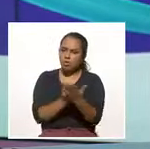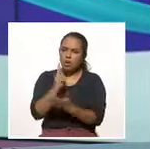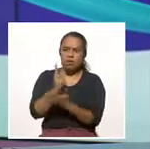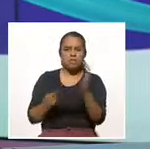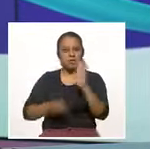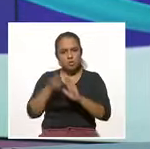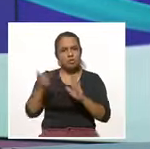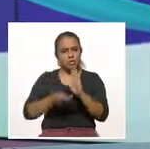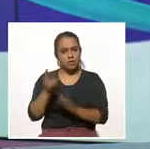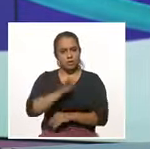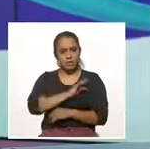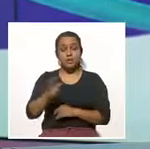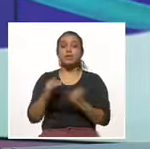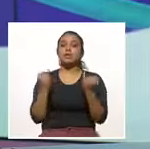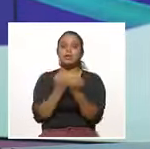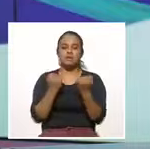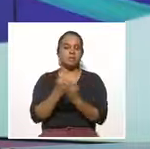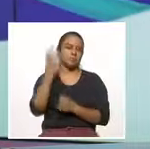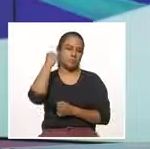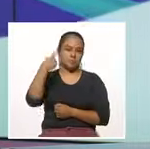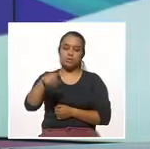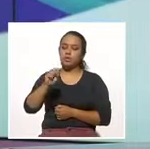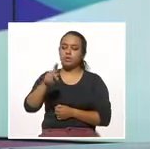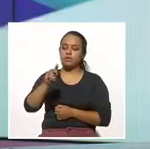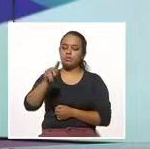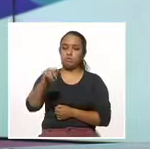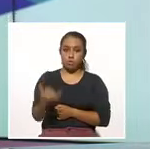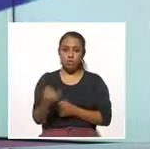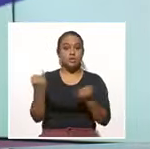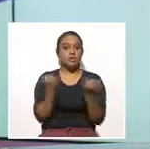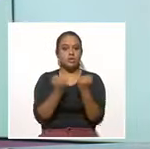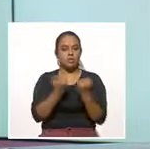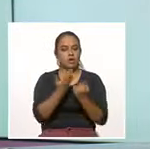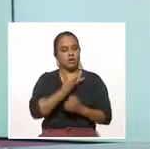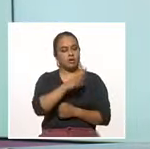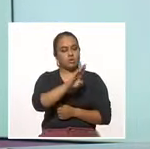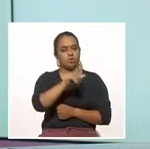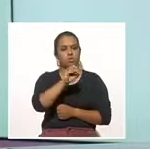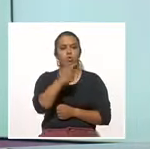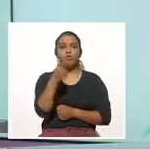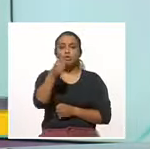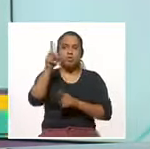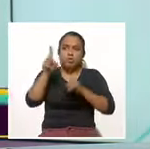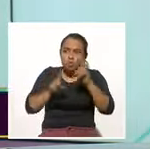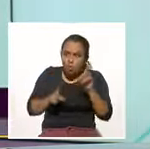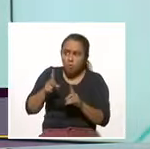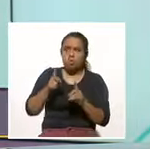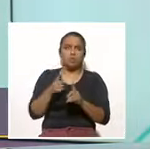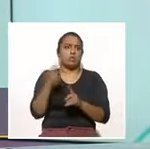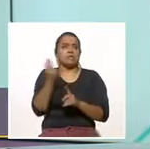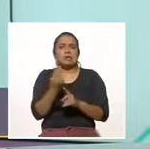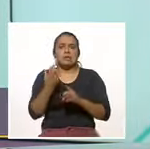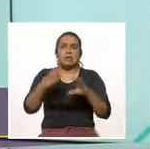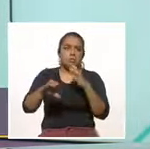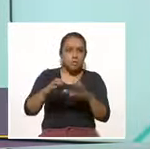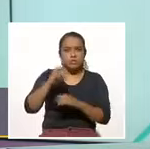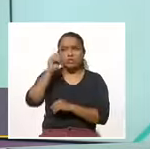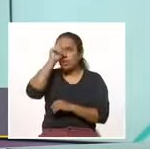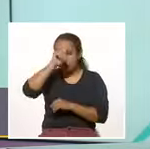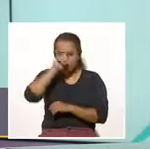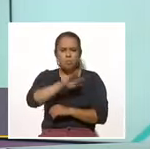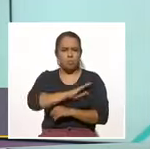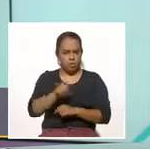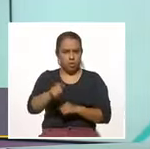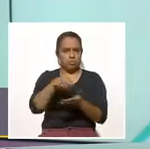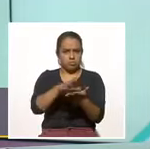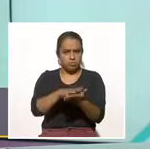Diálogos en Confianza. También estamos en Spotify y ahora también tenemos nuestro blog donde nos puede dejar dudas, comentarios, sugerencias y hay mucha información